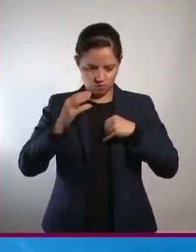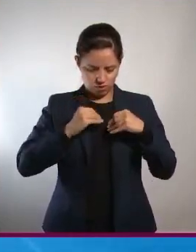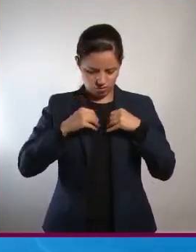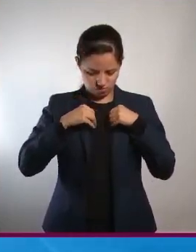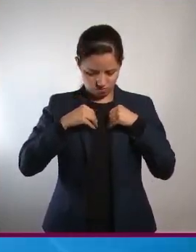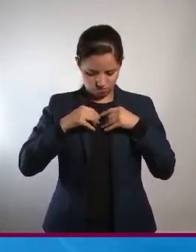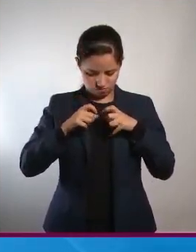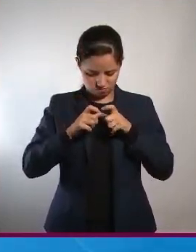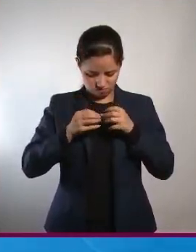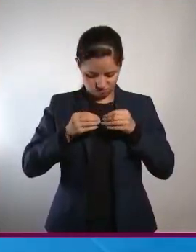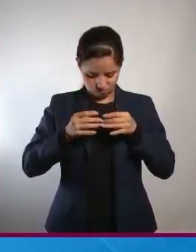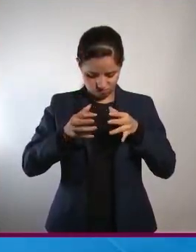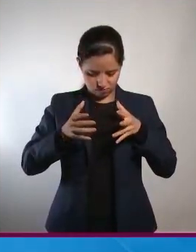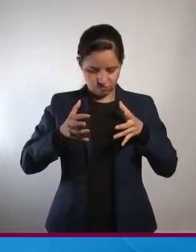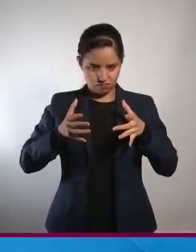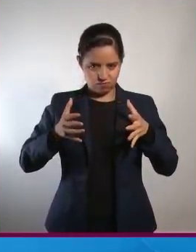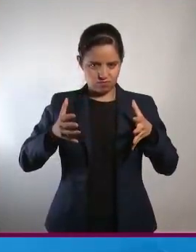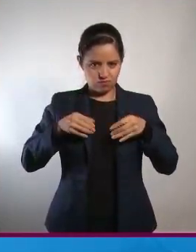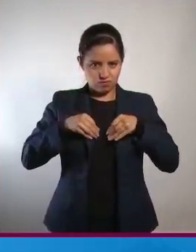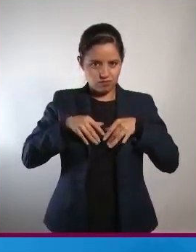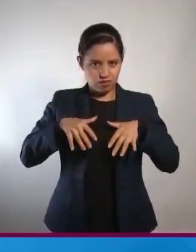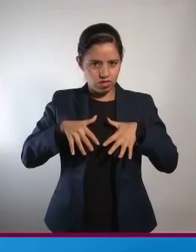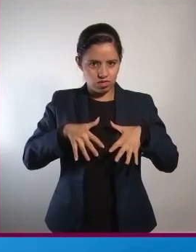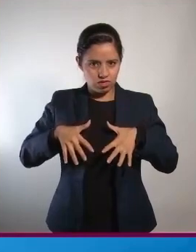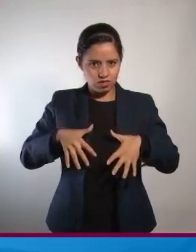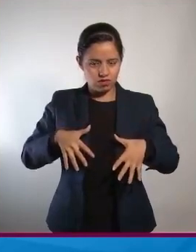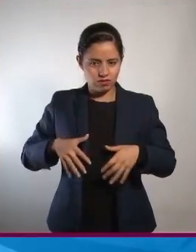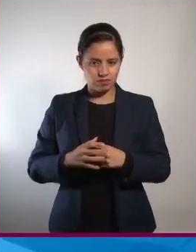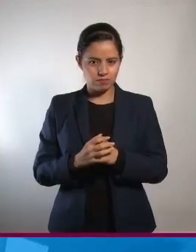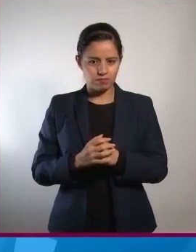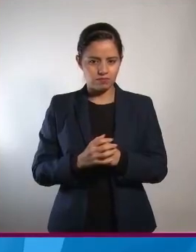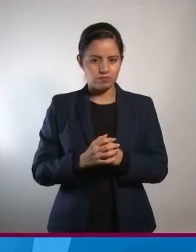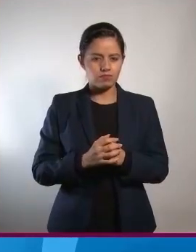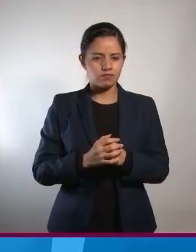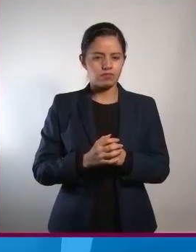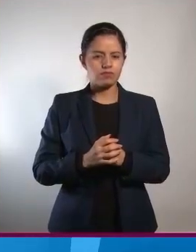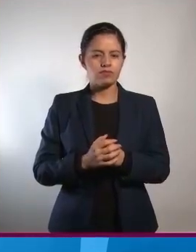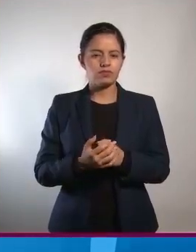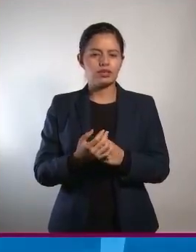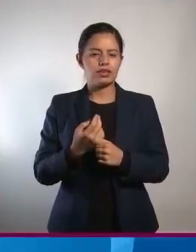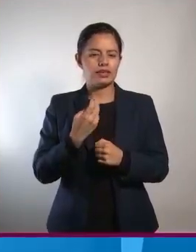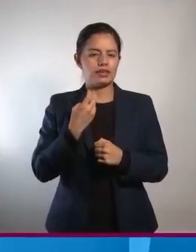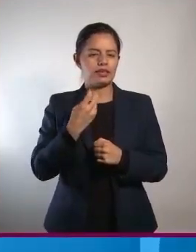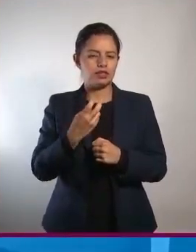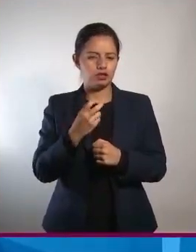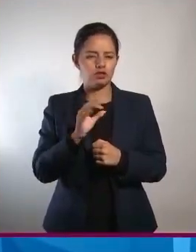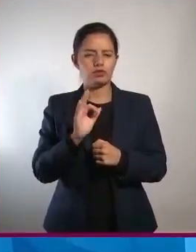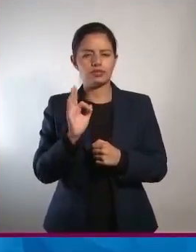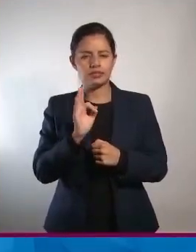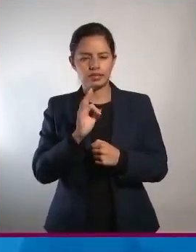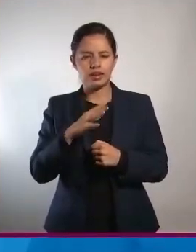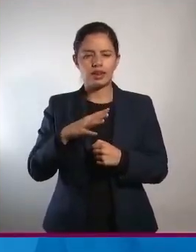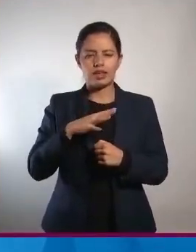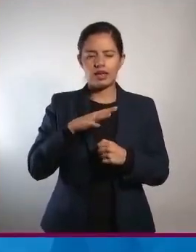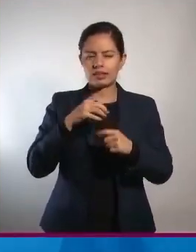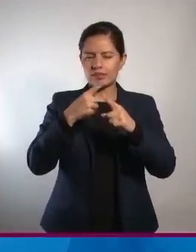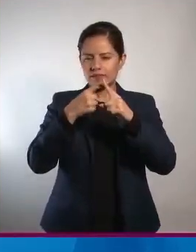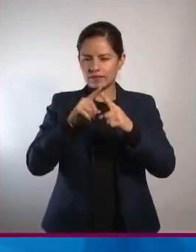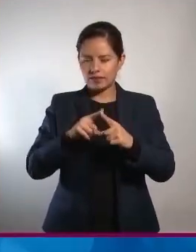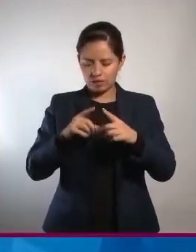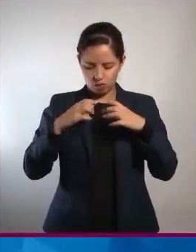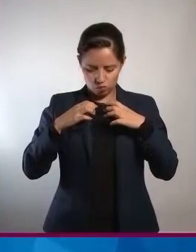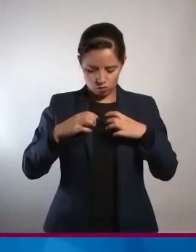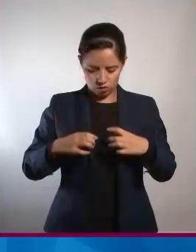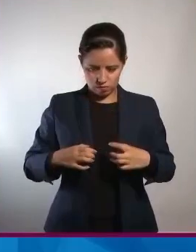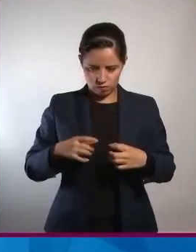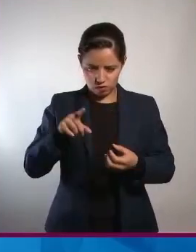rápidamente y dispersándose por el cuerpo. Hacen uso de ciertos receptores que se encuentran en muchas